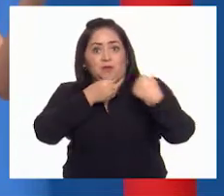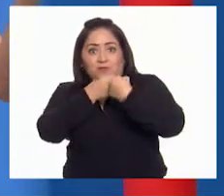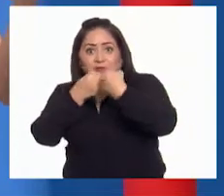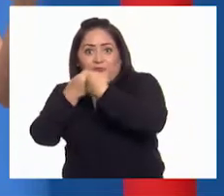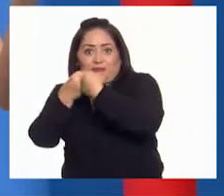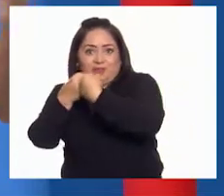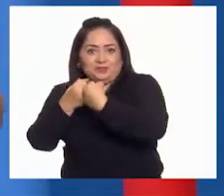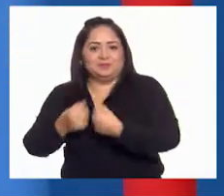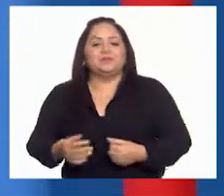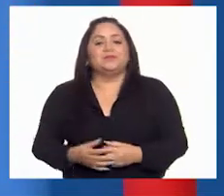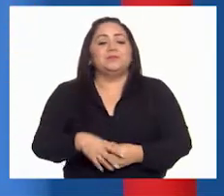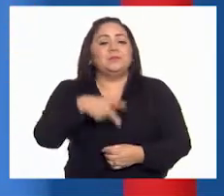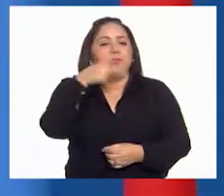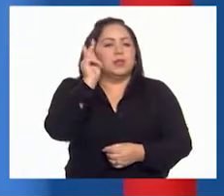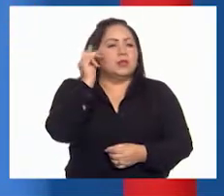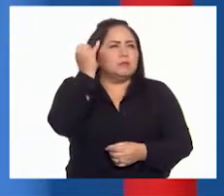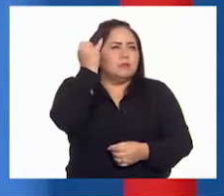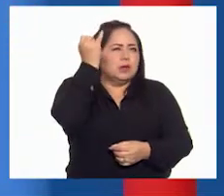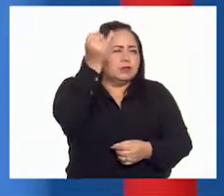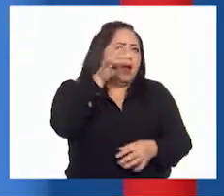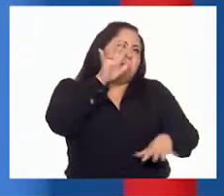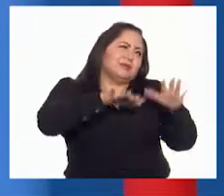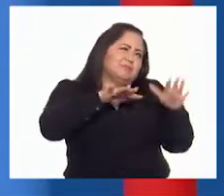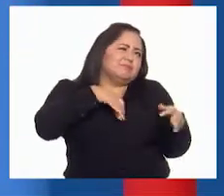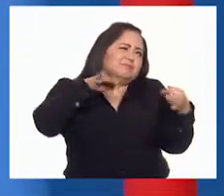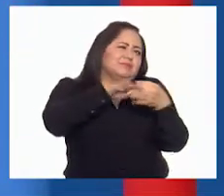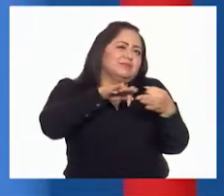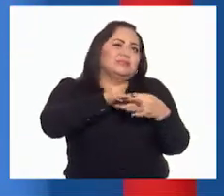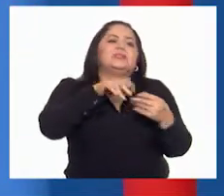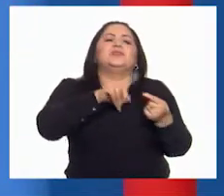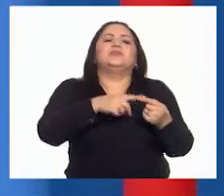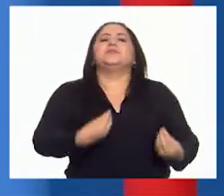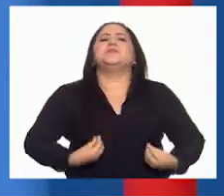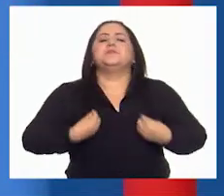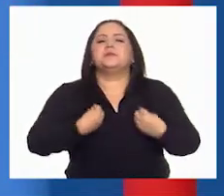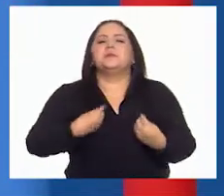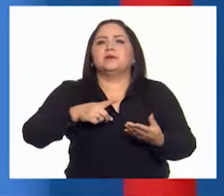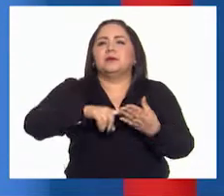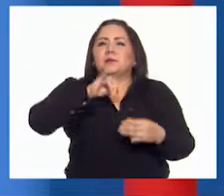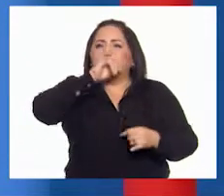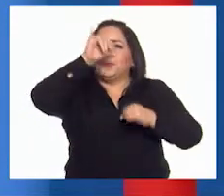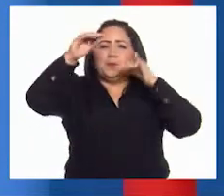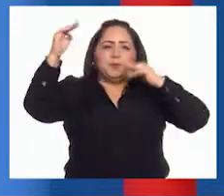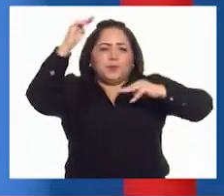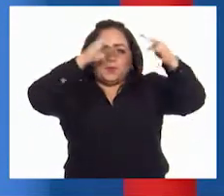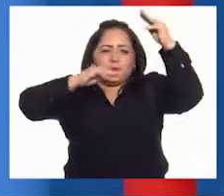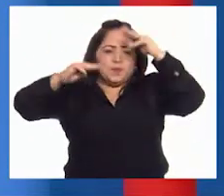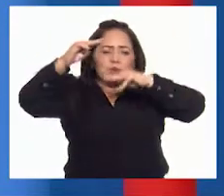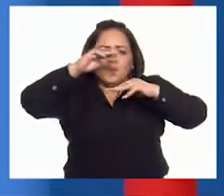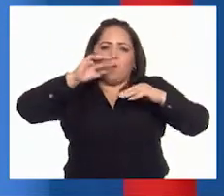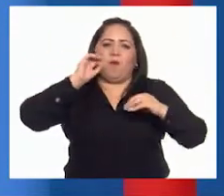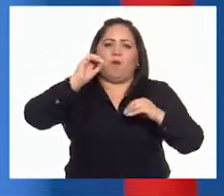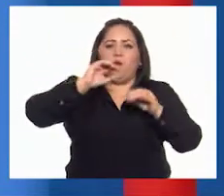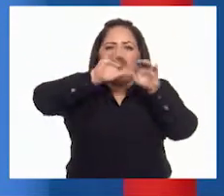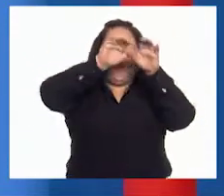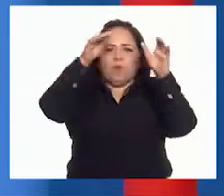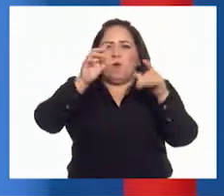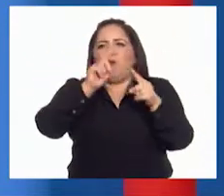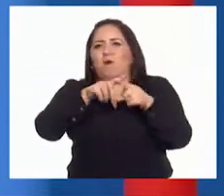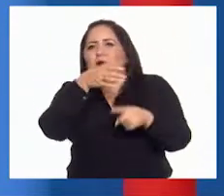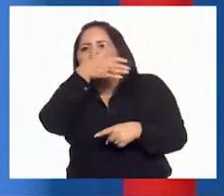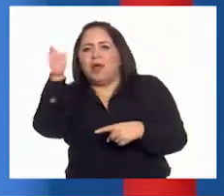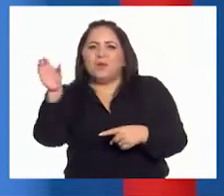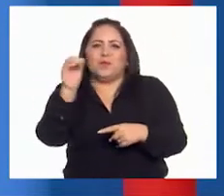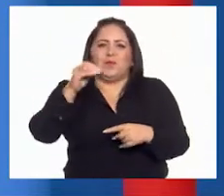a frontera. Y les imagino con frecuencia a quienes viven en la sierra o en una urbe o en la costa o en el